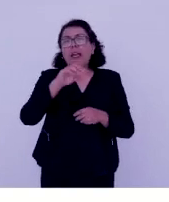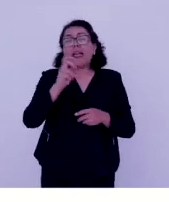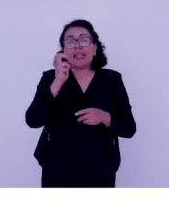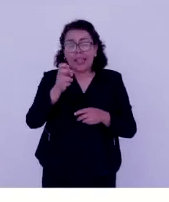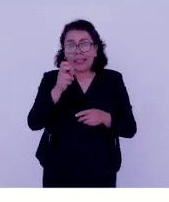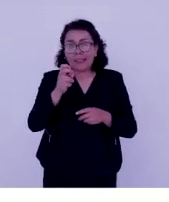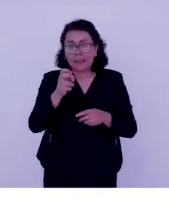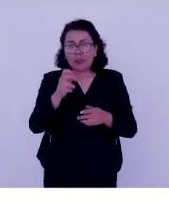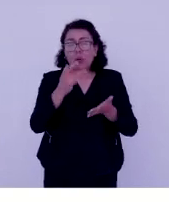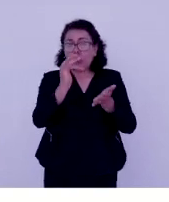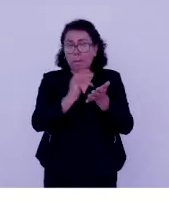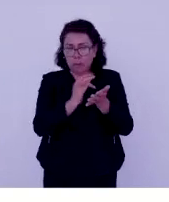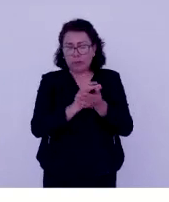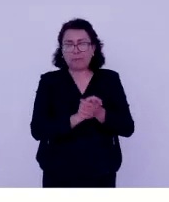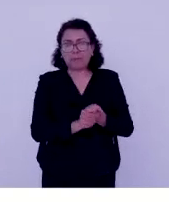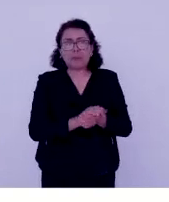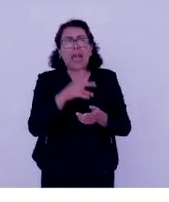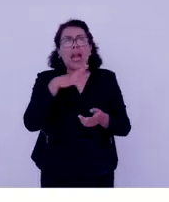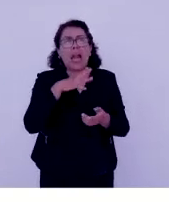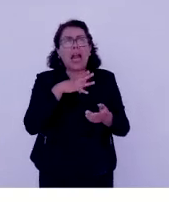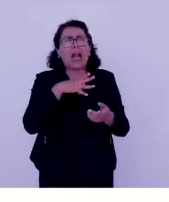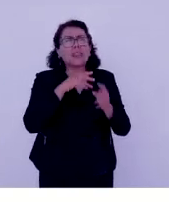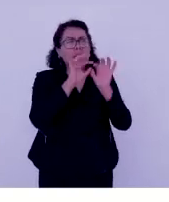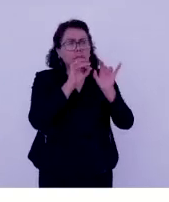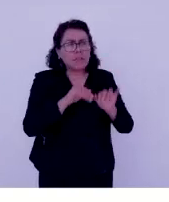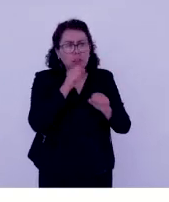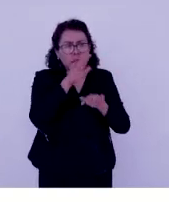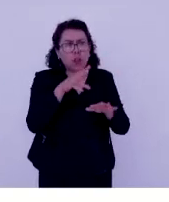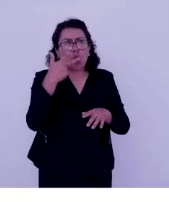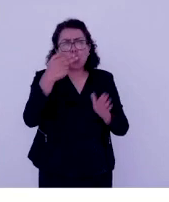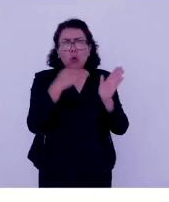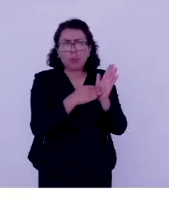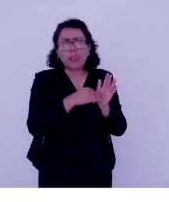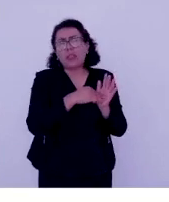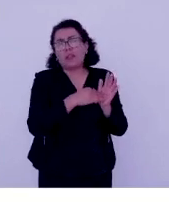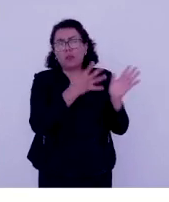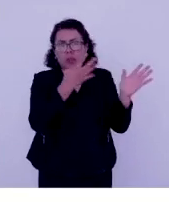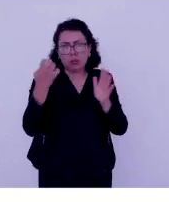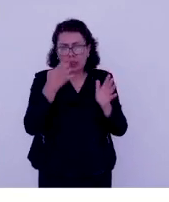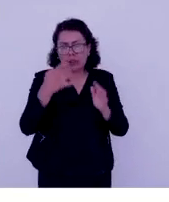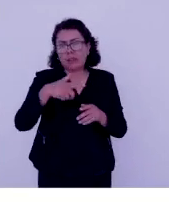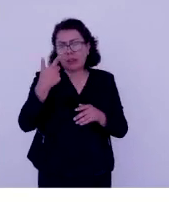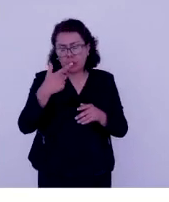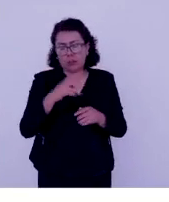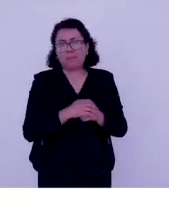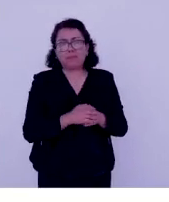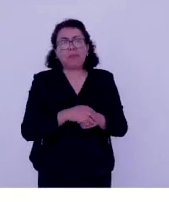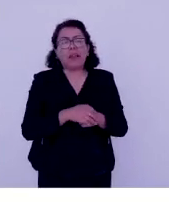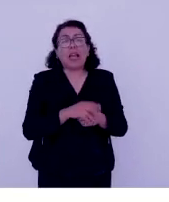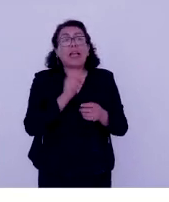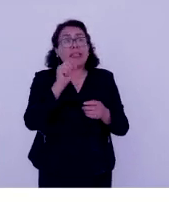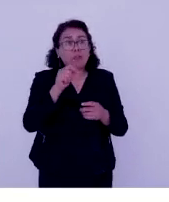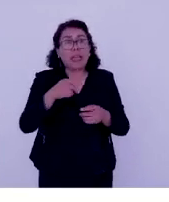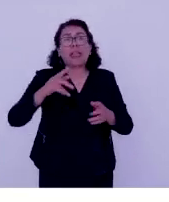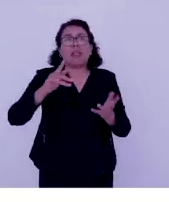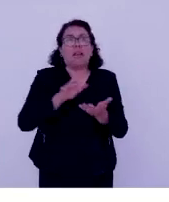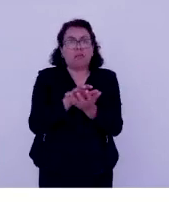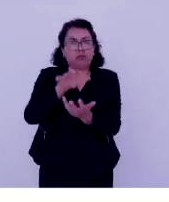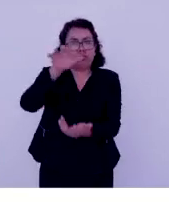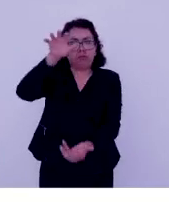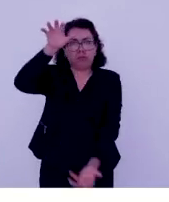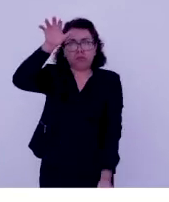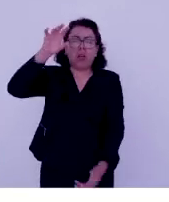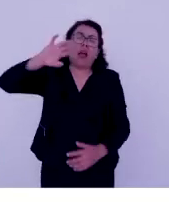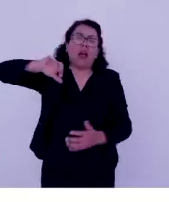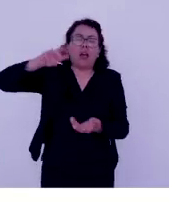al personal que en este periodo registró 8414 solicitudes permitió el ahorro de 25000 hojas de papel